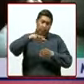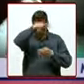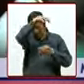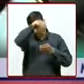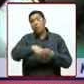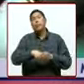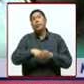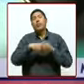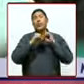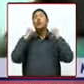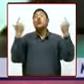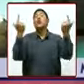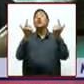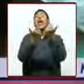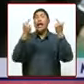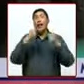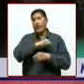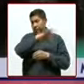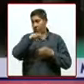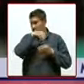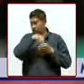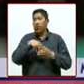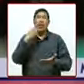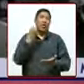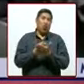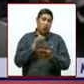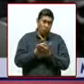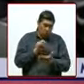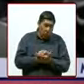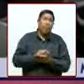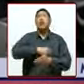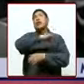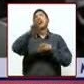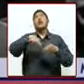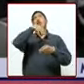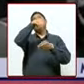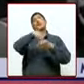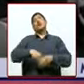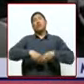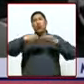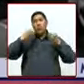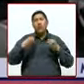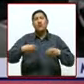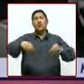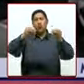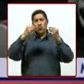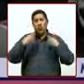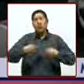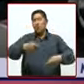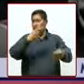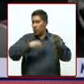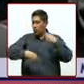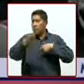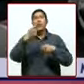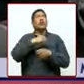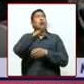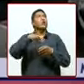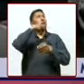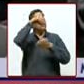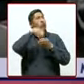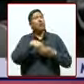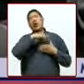integración social, en la integración económica, en la integración comercial, en la integración